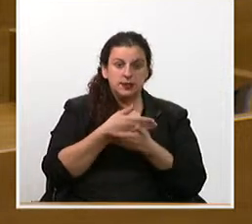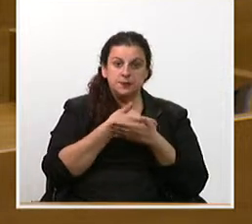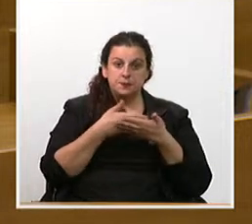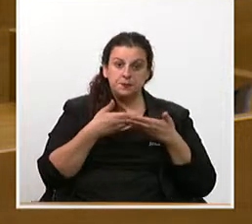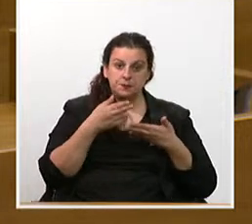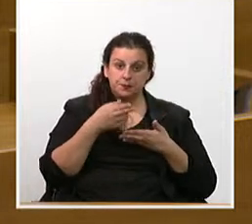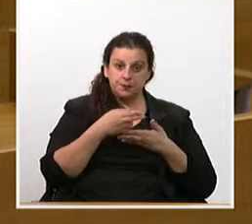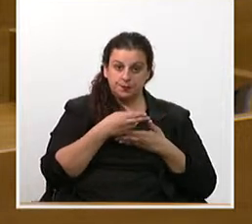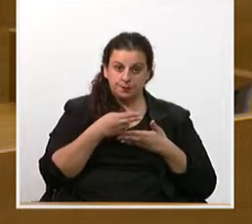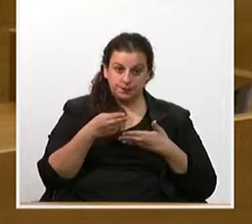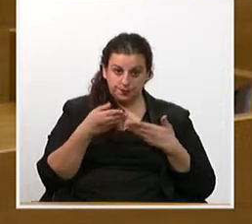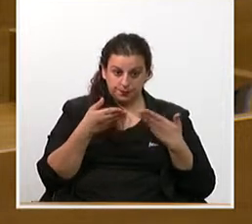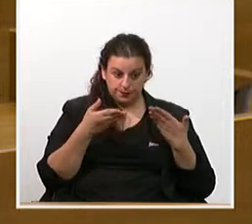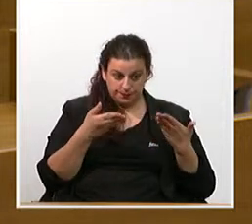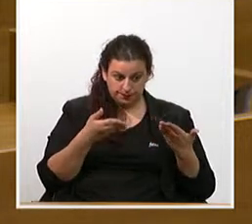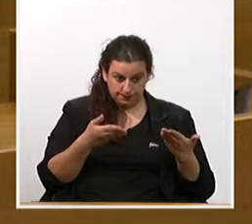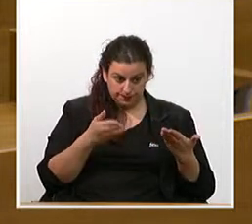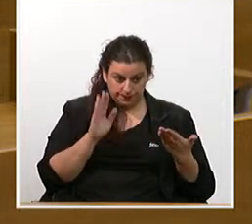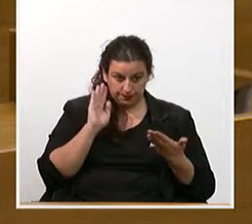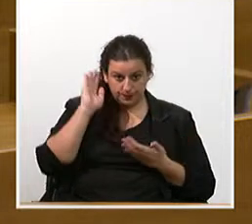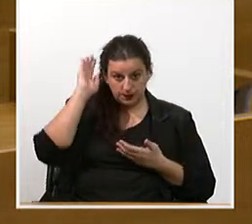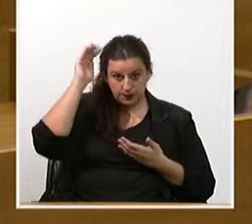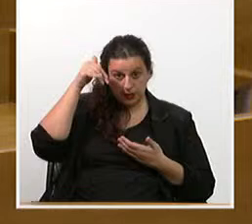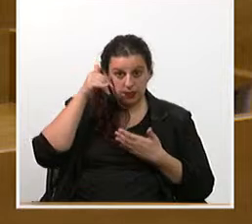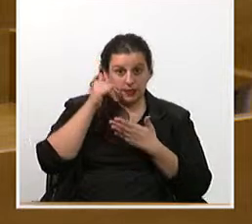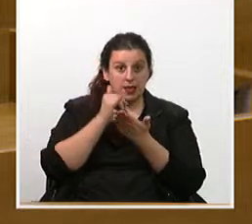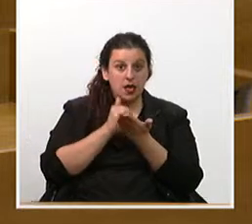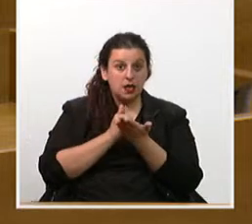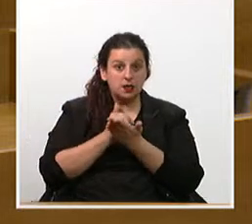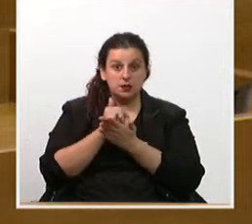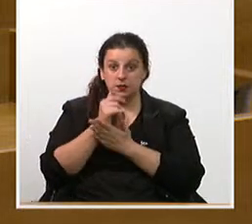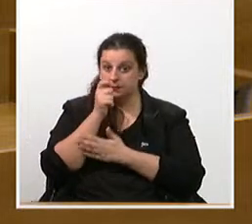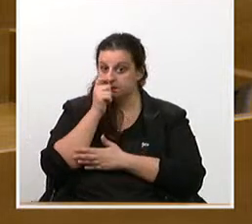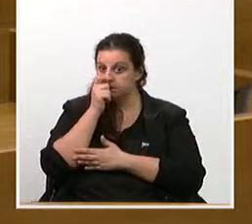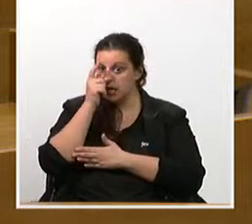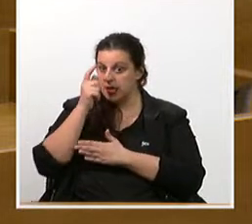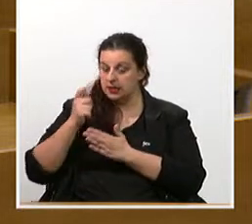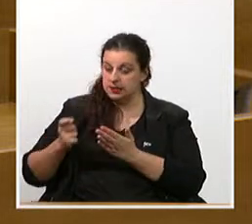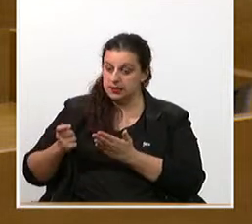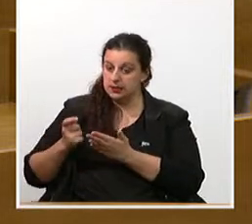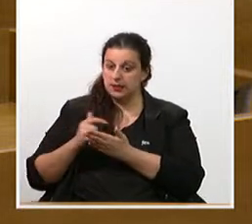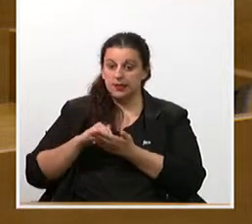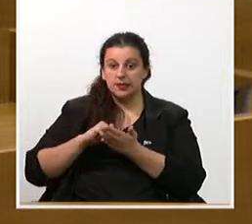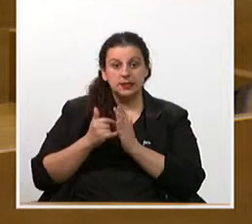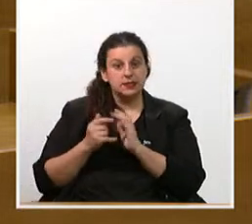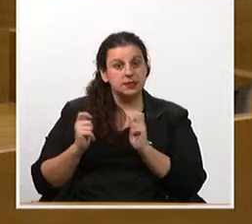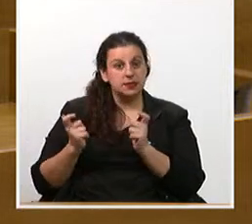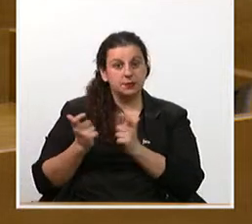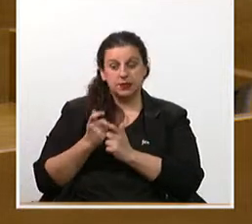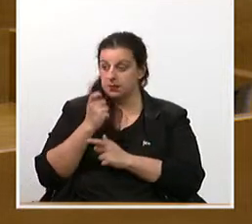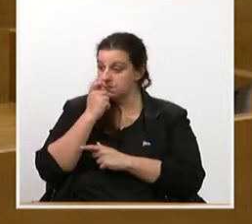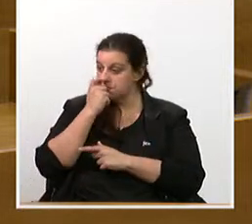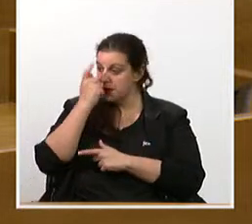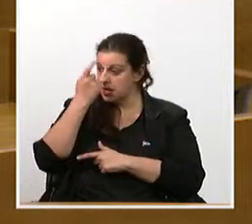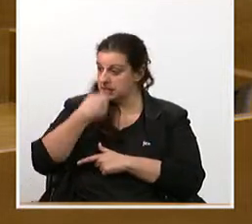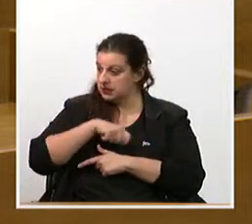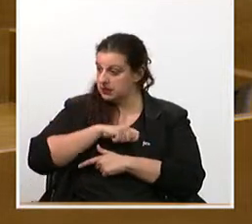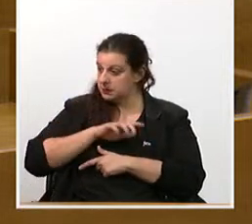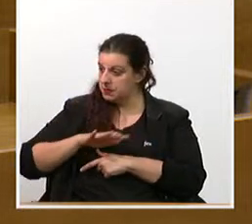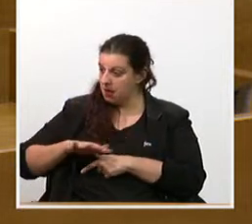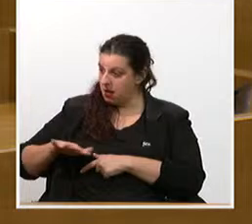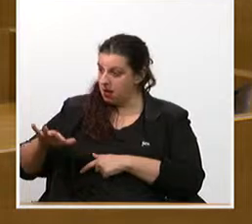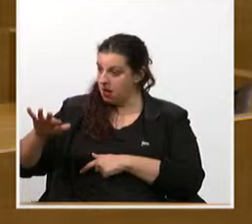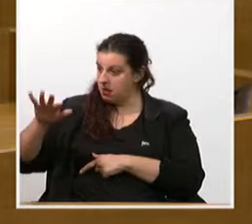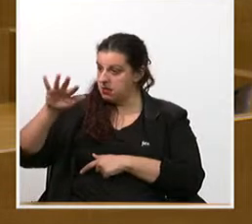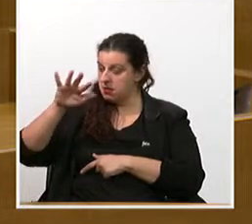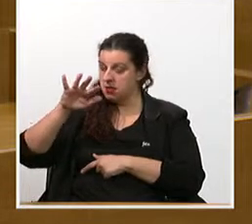euros nuestra consellería de agricultura es la que más aporta al sistema de seguros en toda España seguida muy de